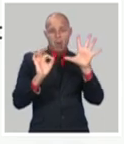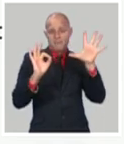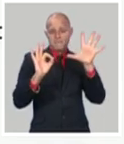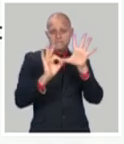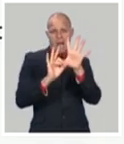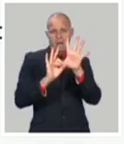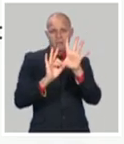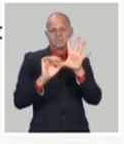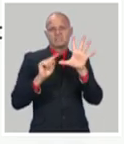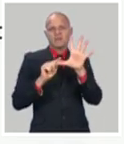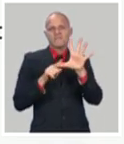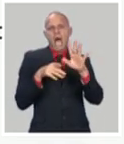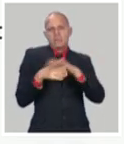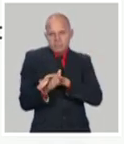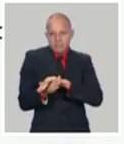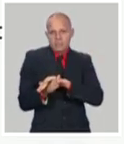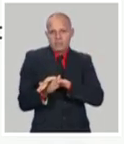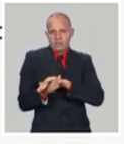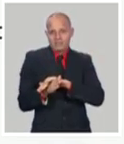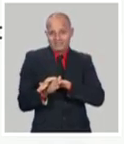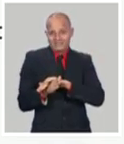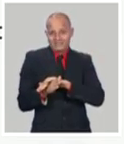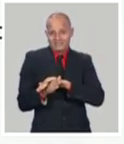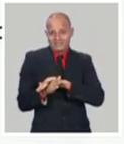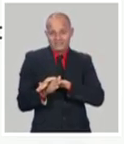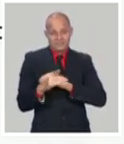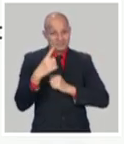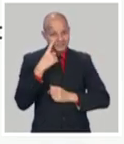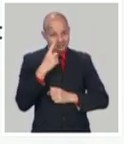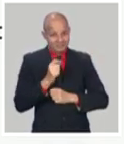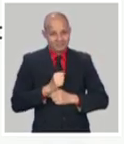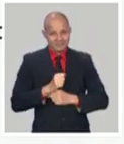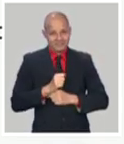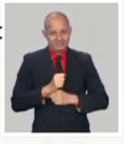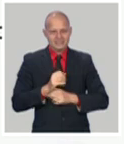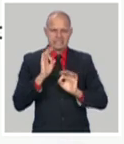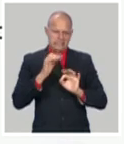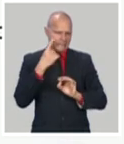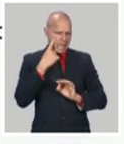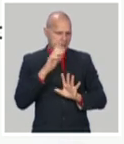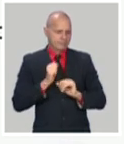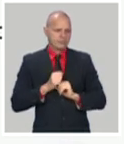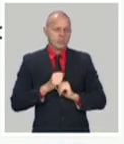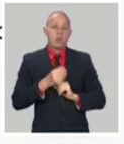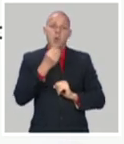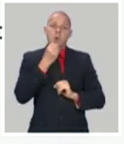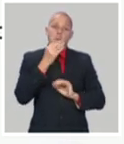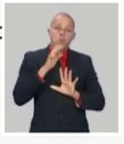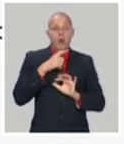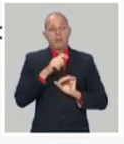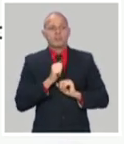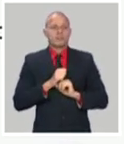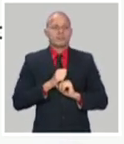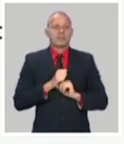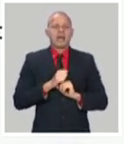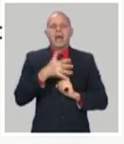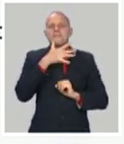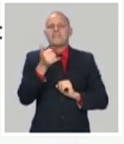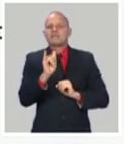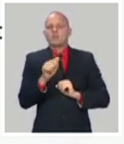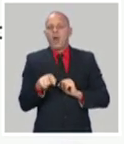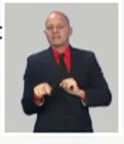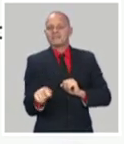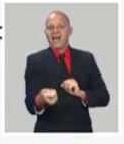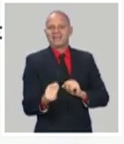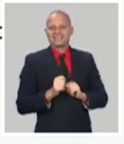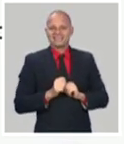de la célula. ¿Qué pasa? Que no es lo mismo tener una llave que los pines estén un poco difíciles a